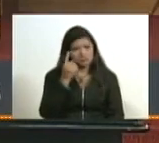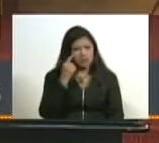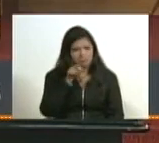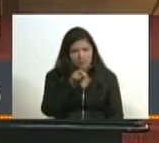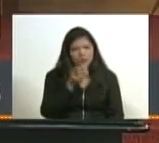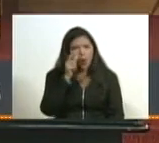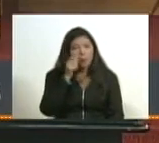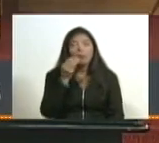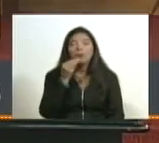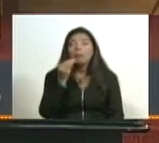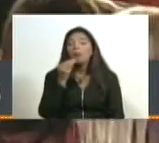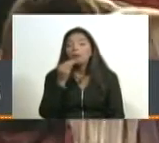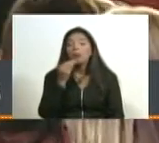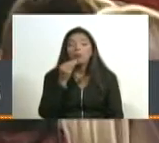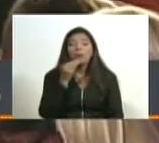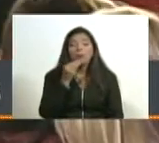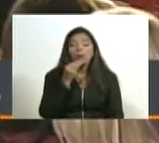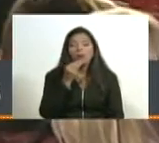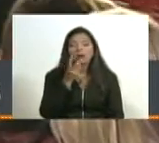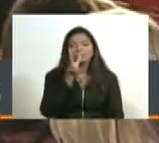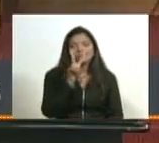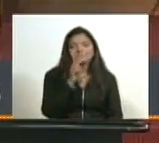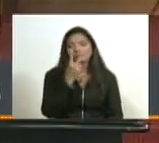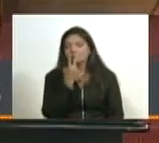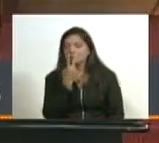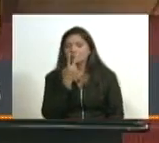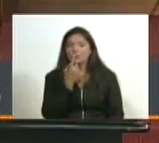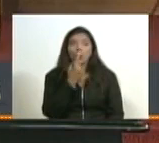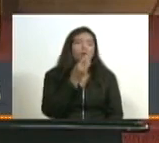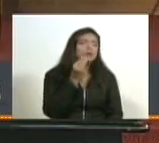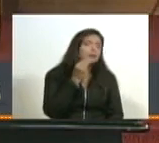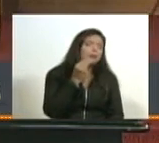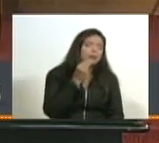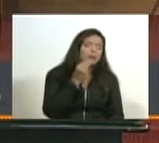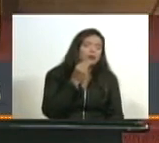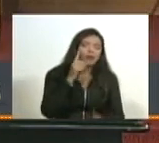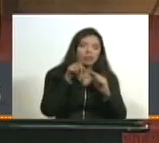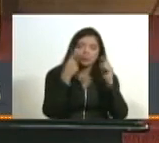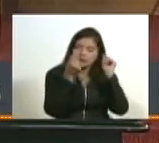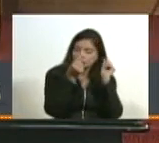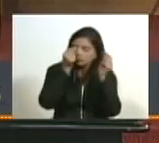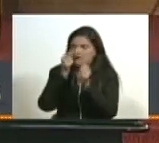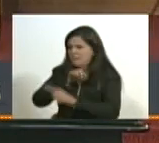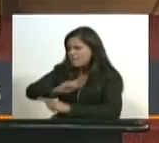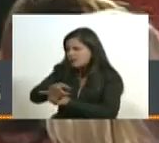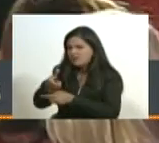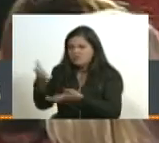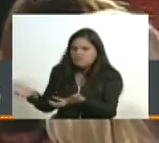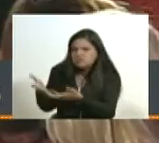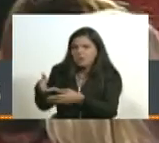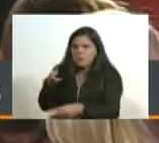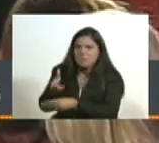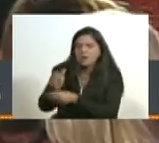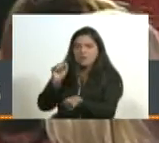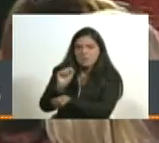Él no pone carebobo, pues, son las dos caras en la moneda. Uno pone carebobo y por detrás manda a asesinar y a quemar.